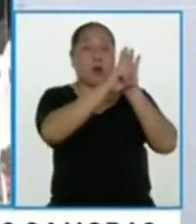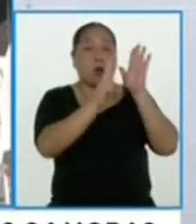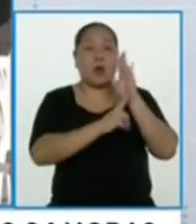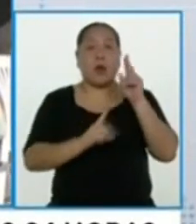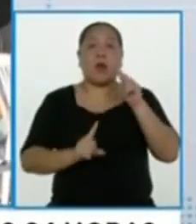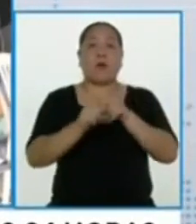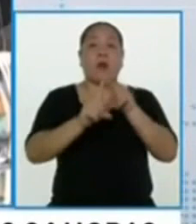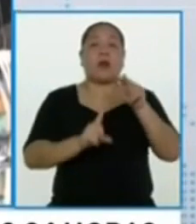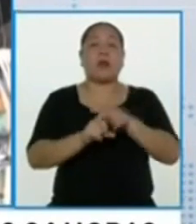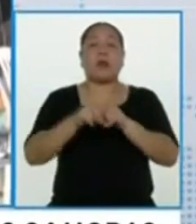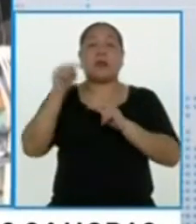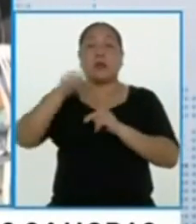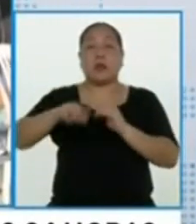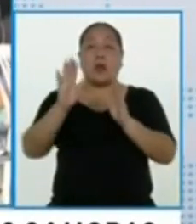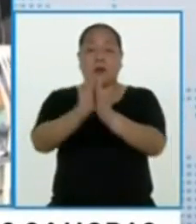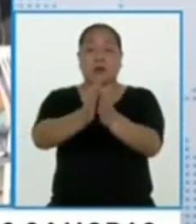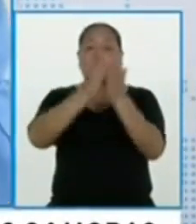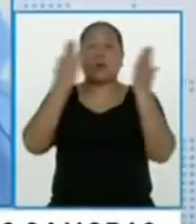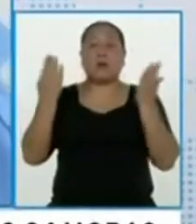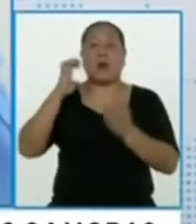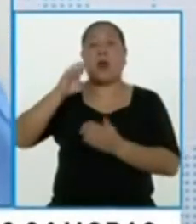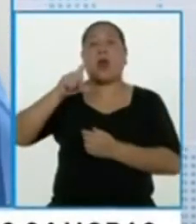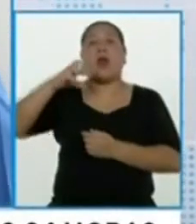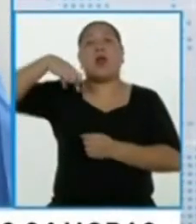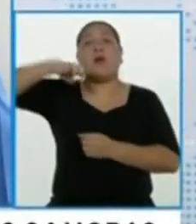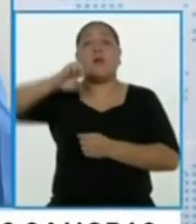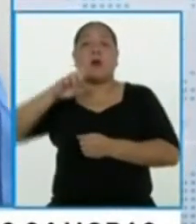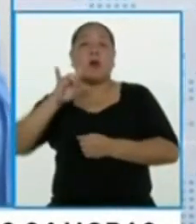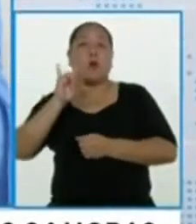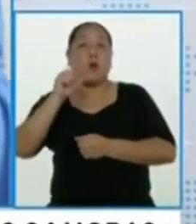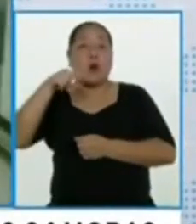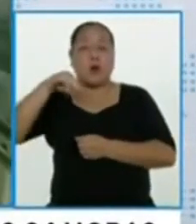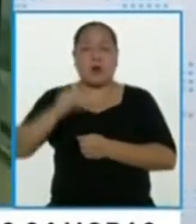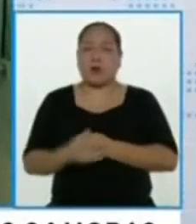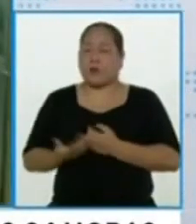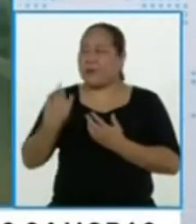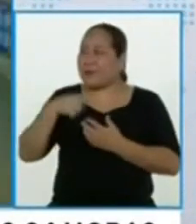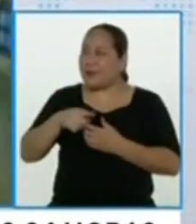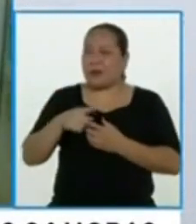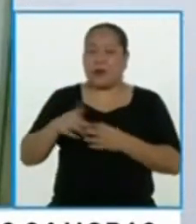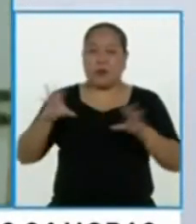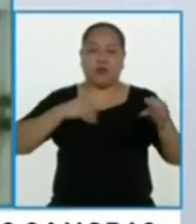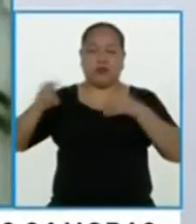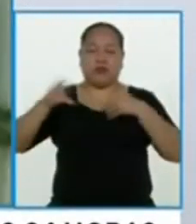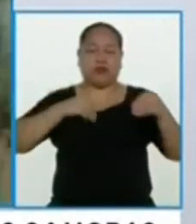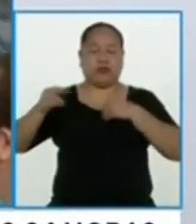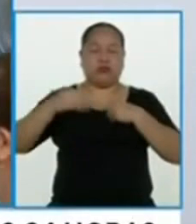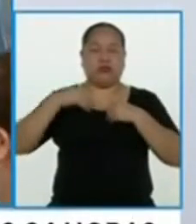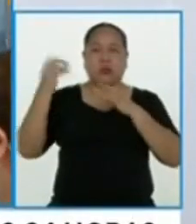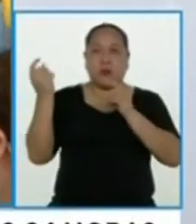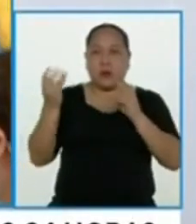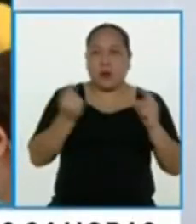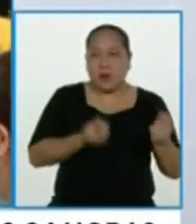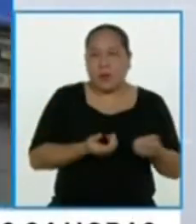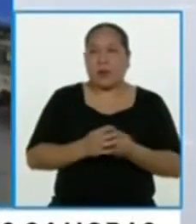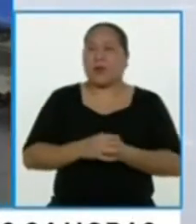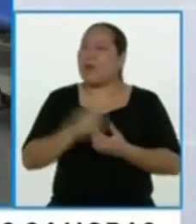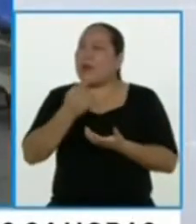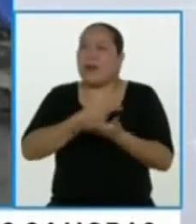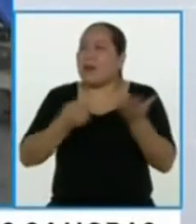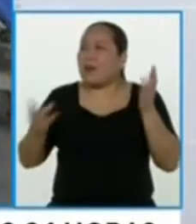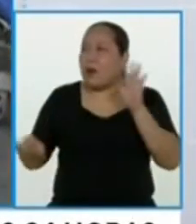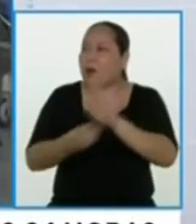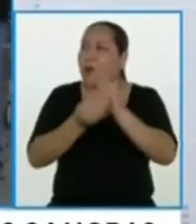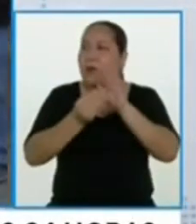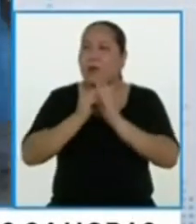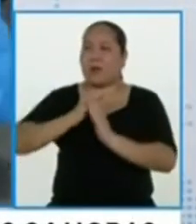¿Es suficiente? ¿Qué faltaría? Sobre todo porque la rapidez de este virus es otra. ¿Qué adicionamos? Es la pregunta